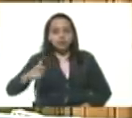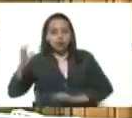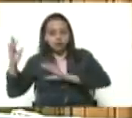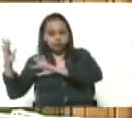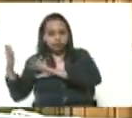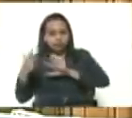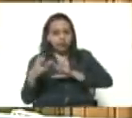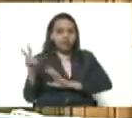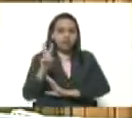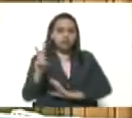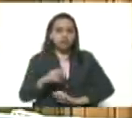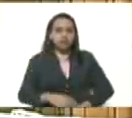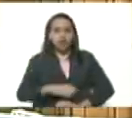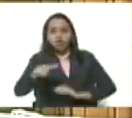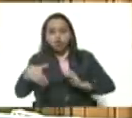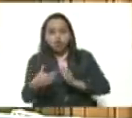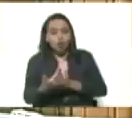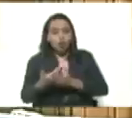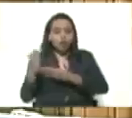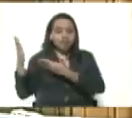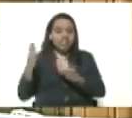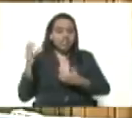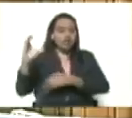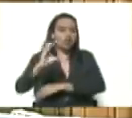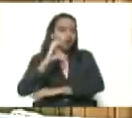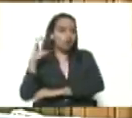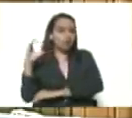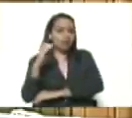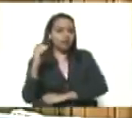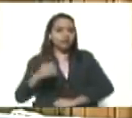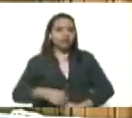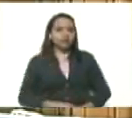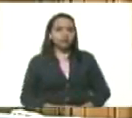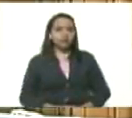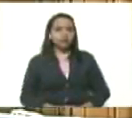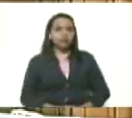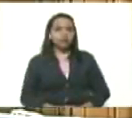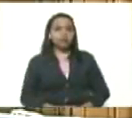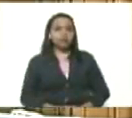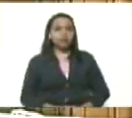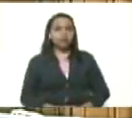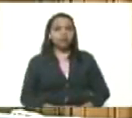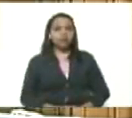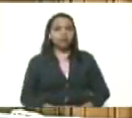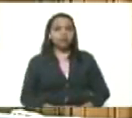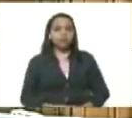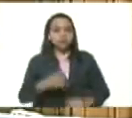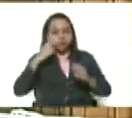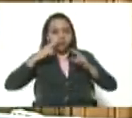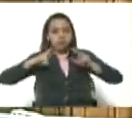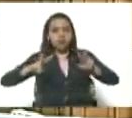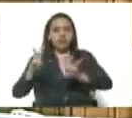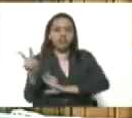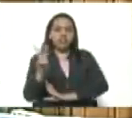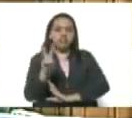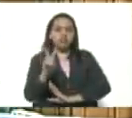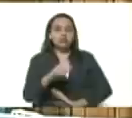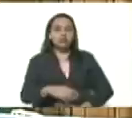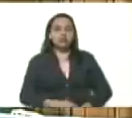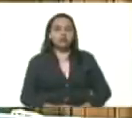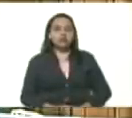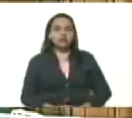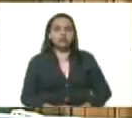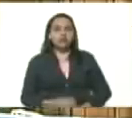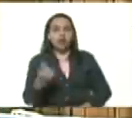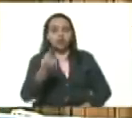repatriados, todos de Colombia, todos de Colombia. Fíjense ustedes, Venezuela es el